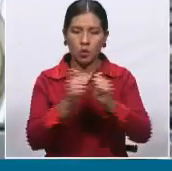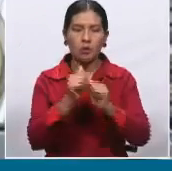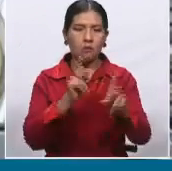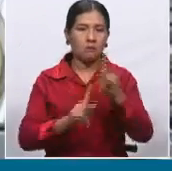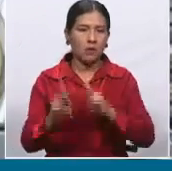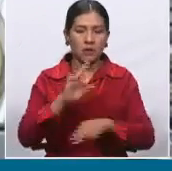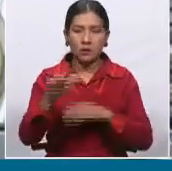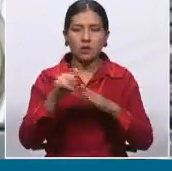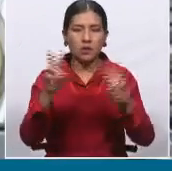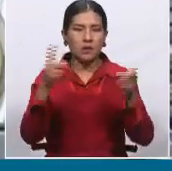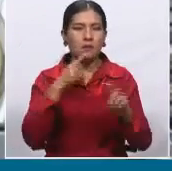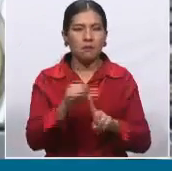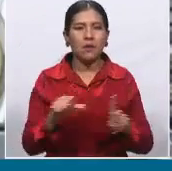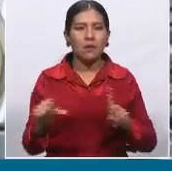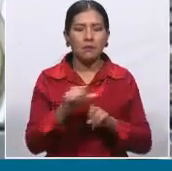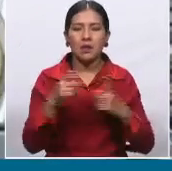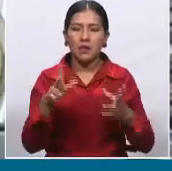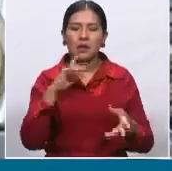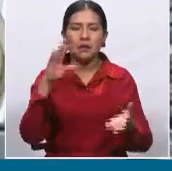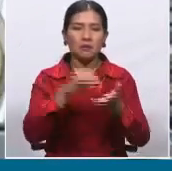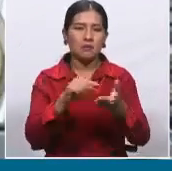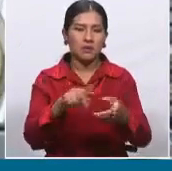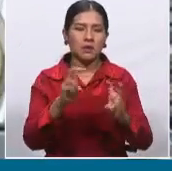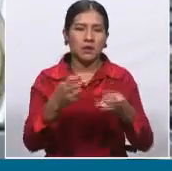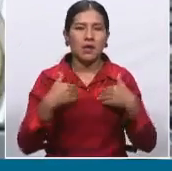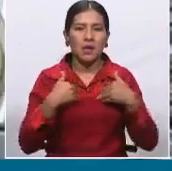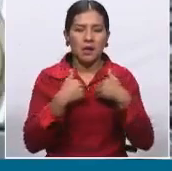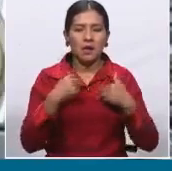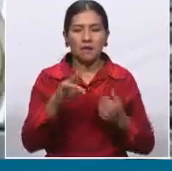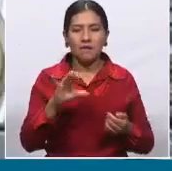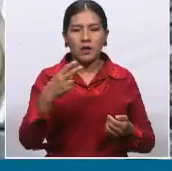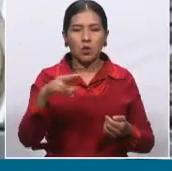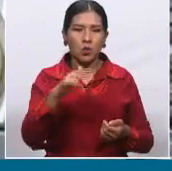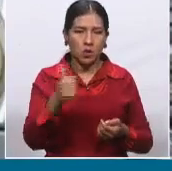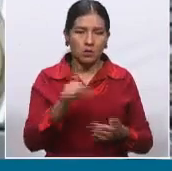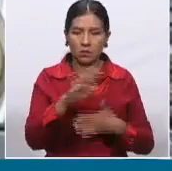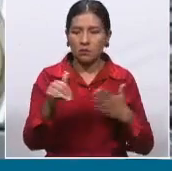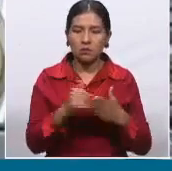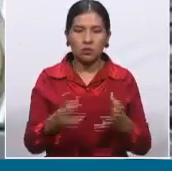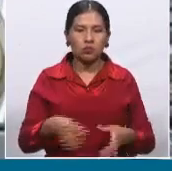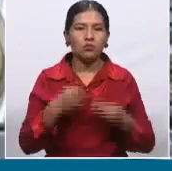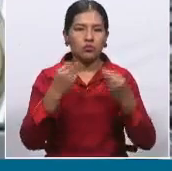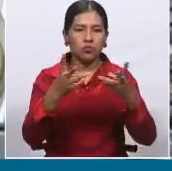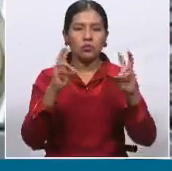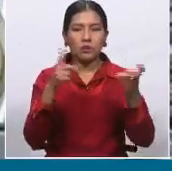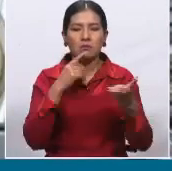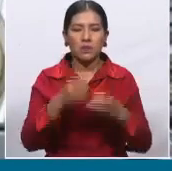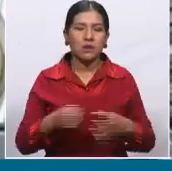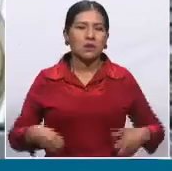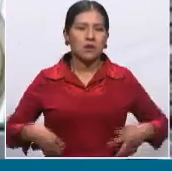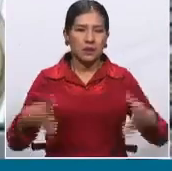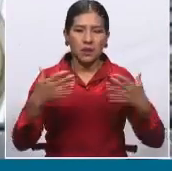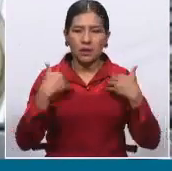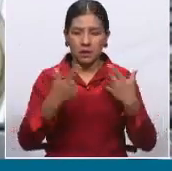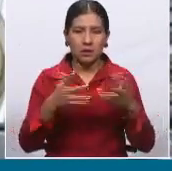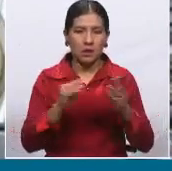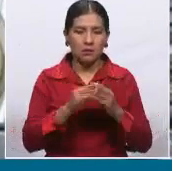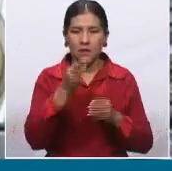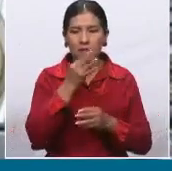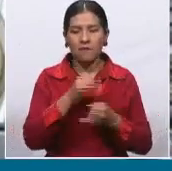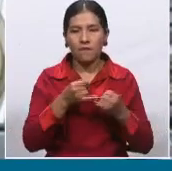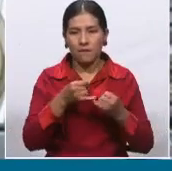su medio ambiente, donde están las vicuñitas, y estas vicuñas prácticamente nos ofrecen esta riqueza que es la fibra, donde el